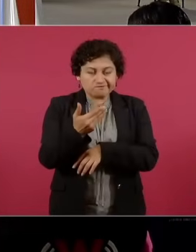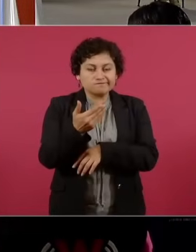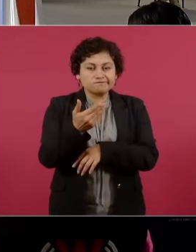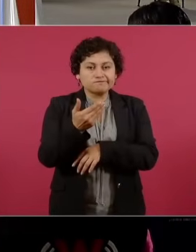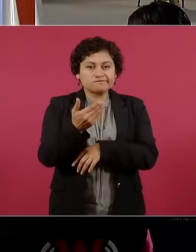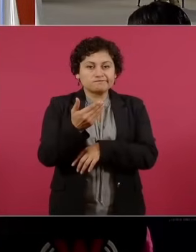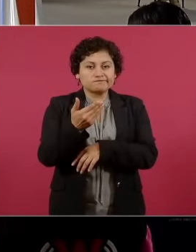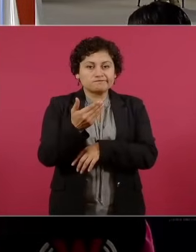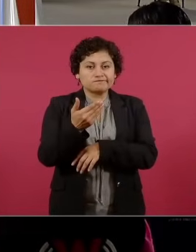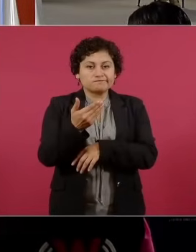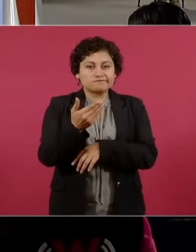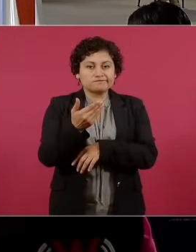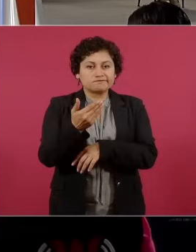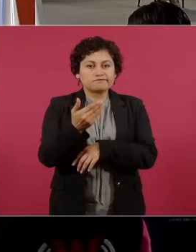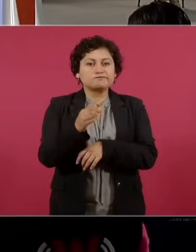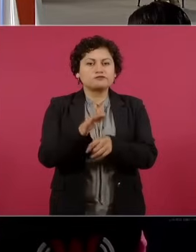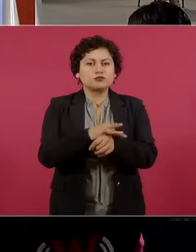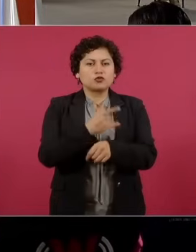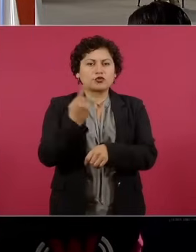¿Por qué estos sueldos,